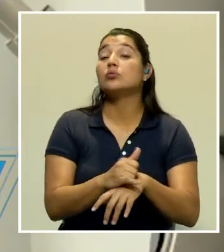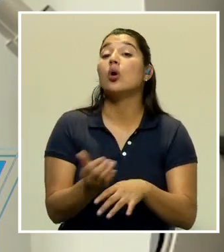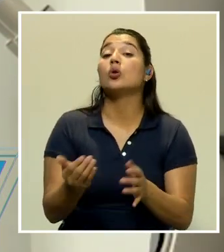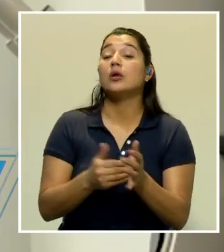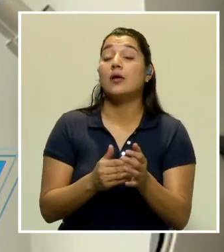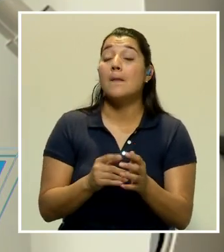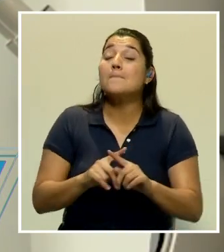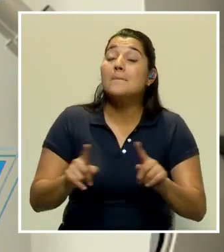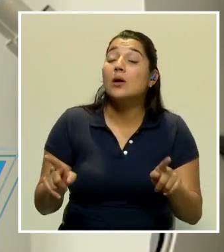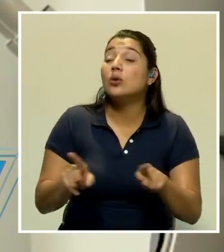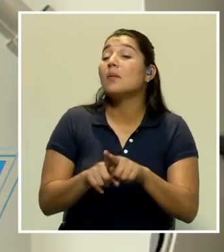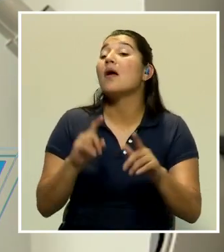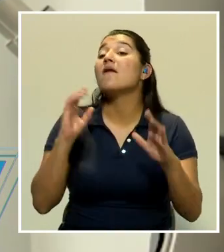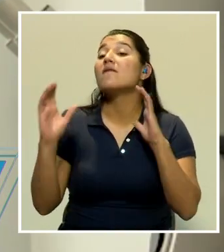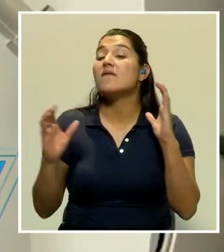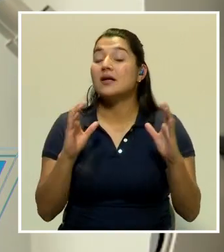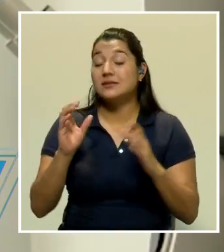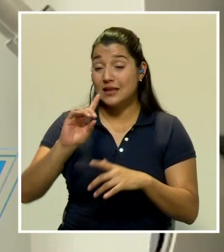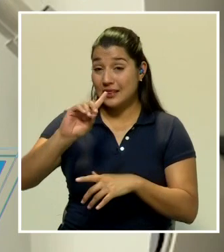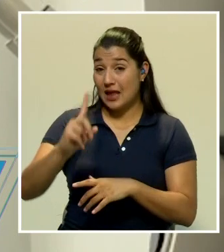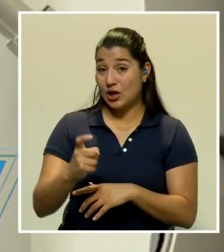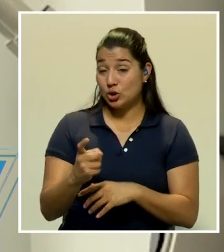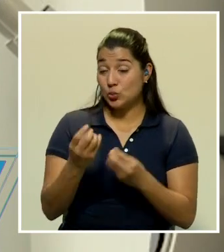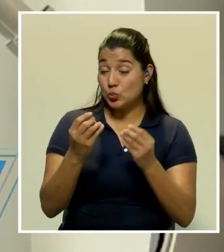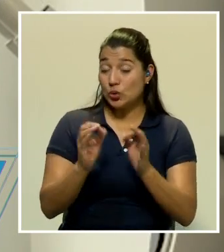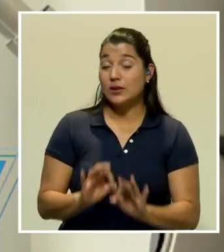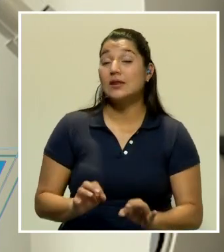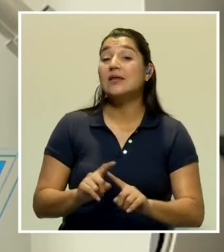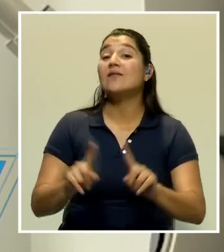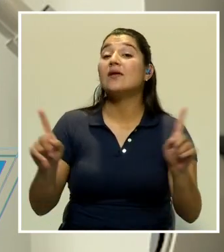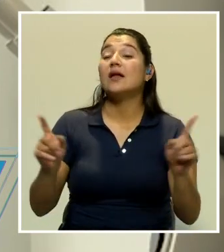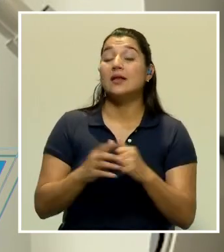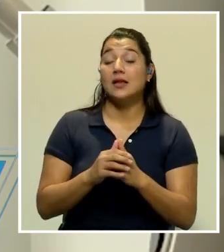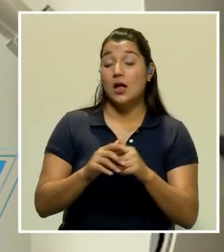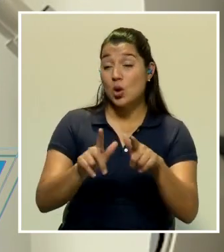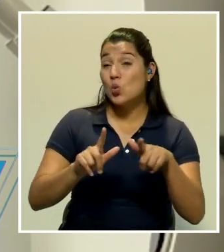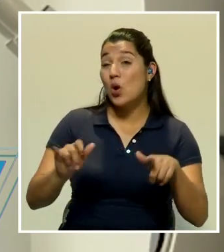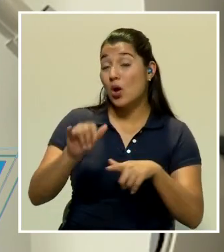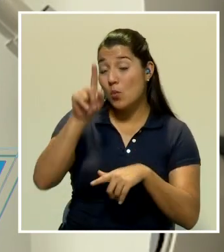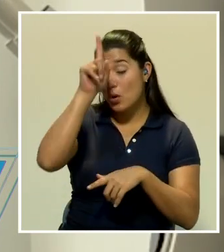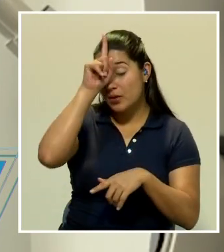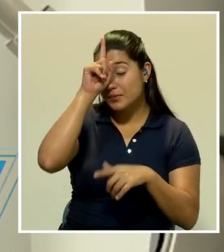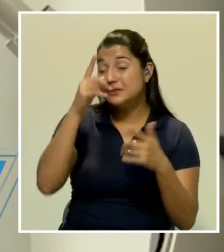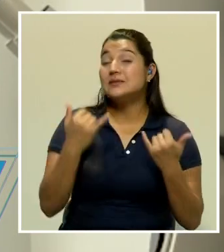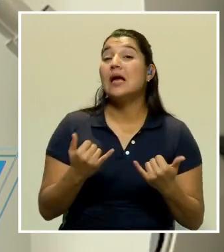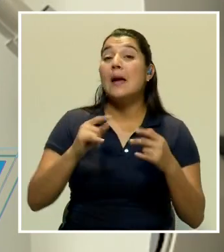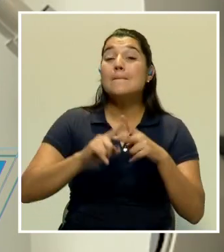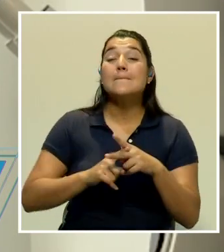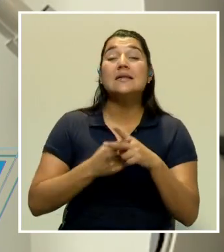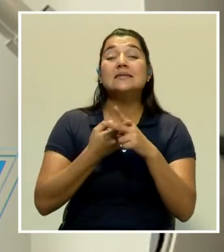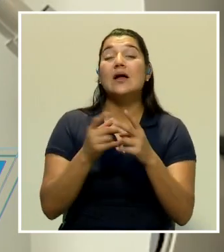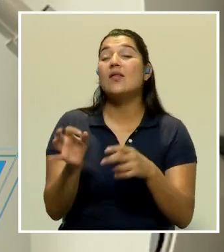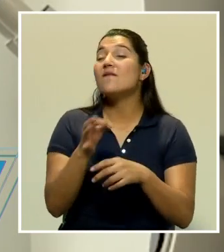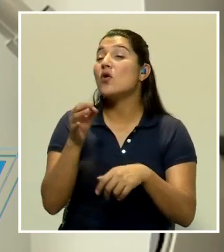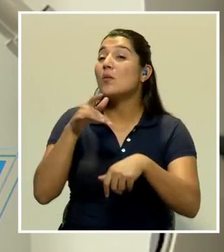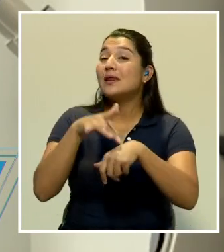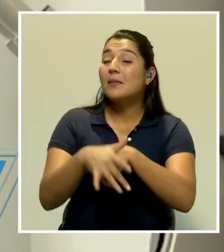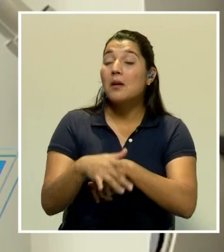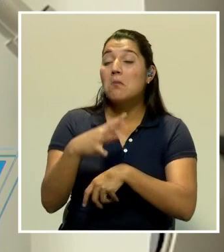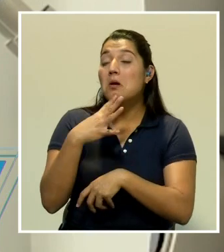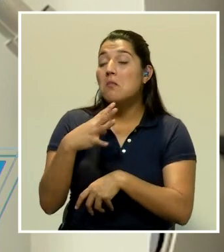pero también el testeo, el diagnóstico es muy diferente. Lugares como Alemania, que han empezado muy temprano a